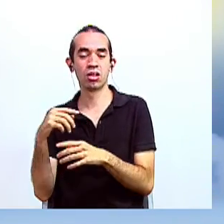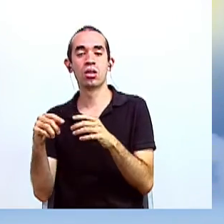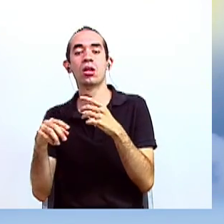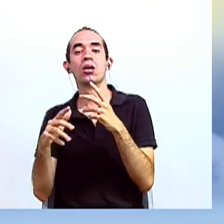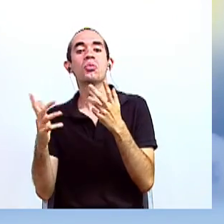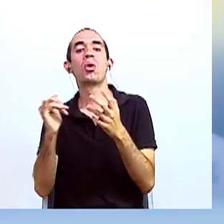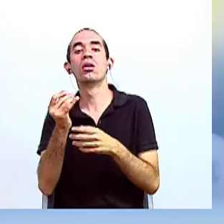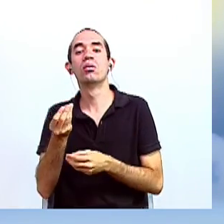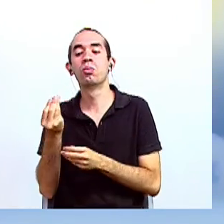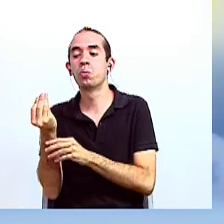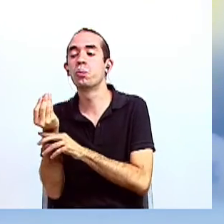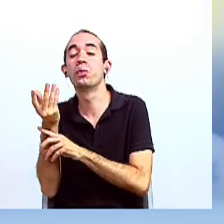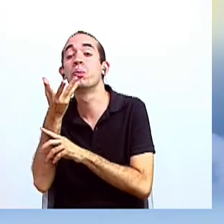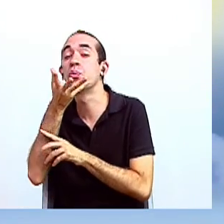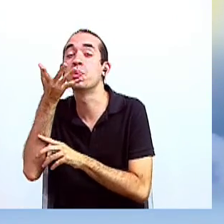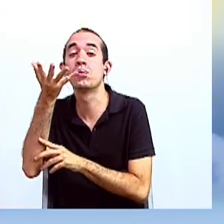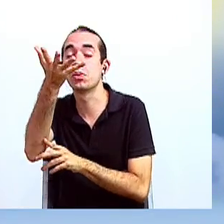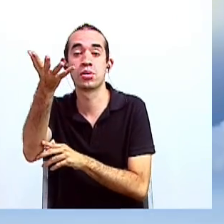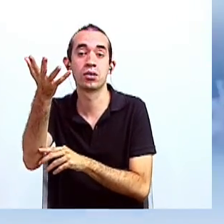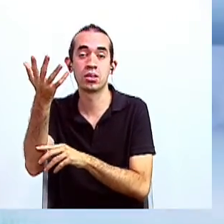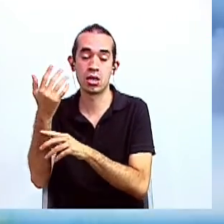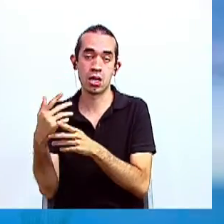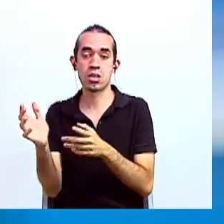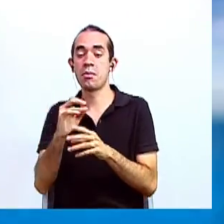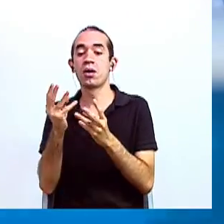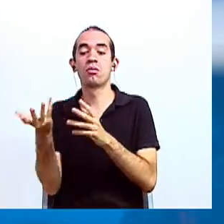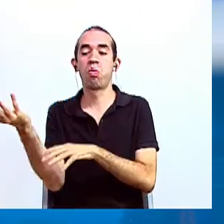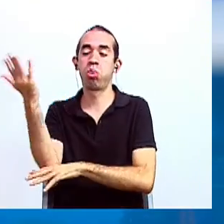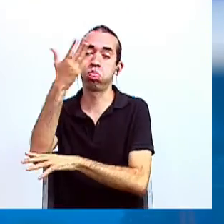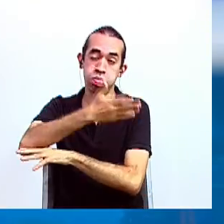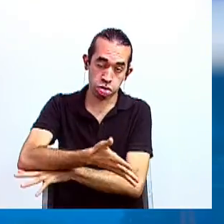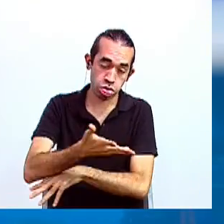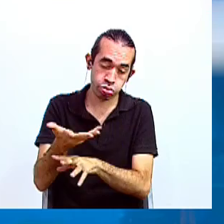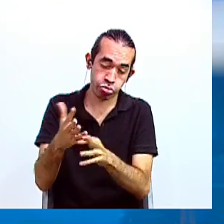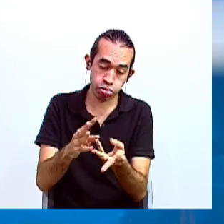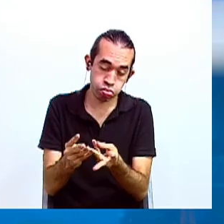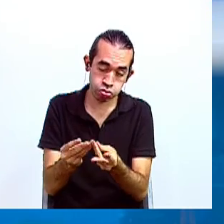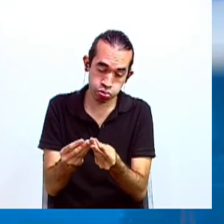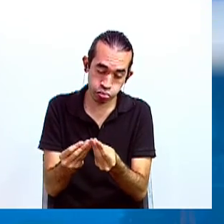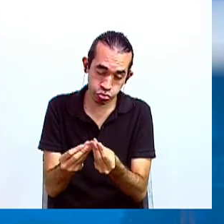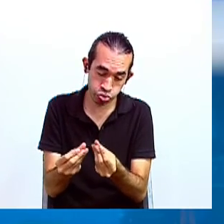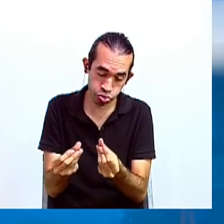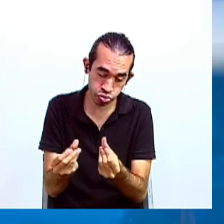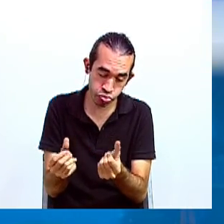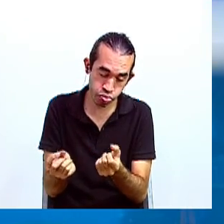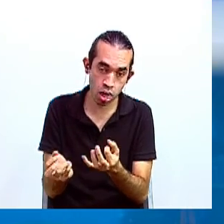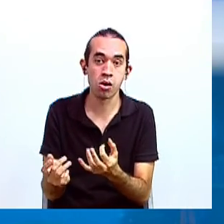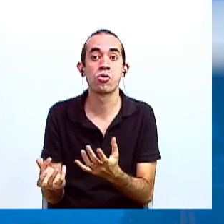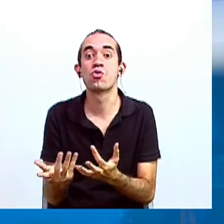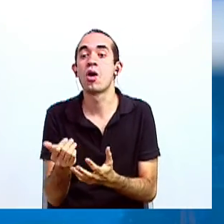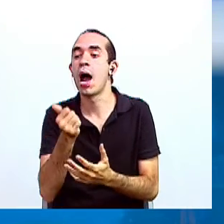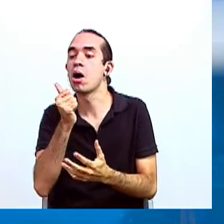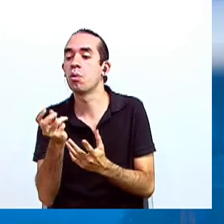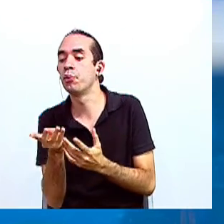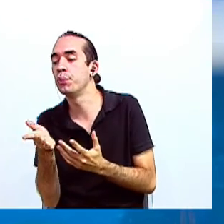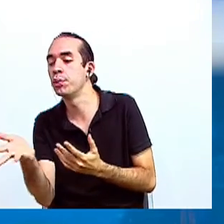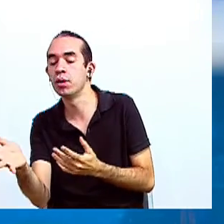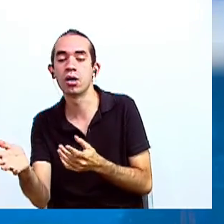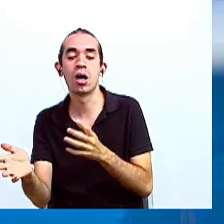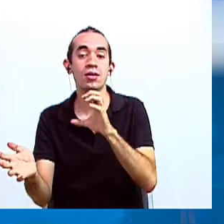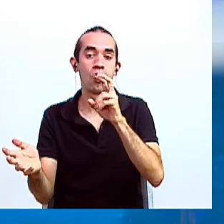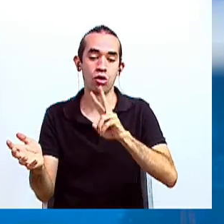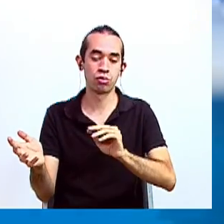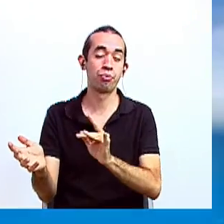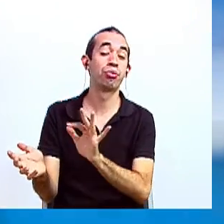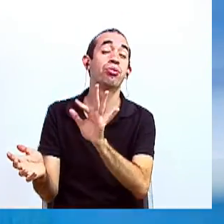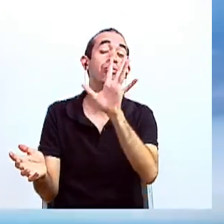materia orgánica devuelven el oxígeno a la atmósfera en forma de agua y dióxido de carbono. Otra parte del ciclo natural del oxígeno que